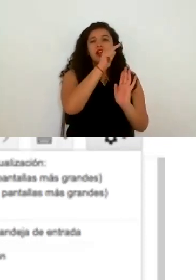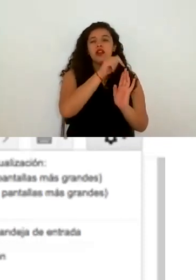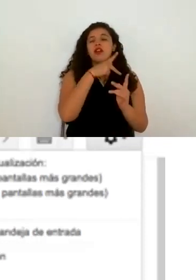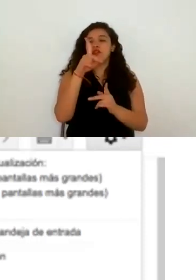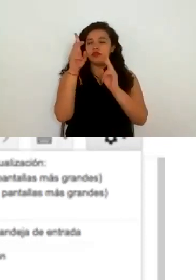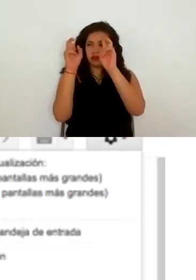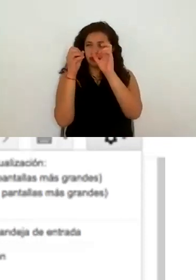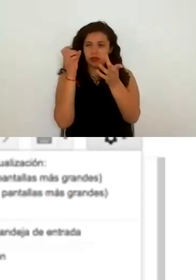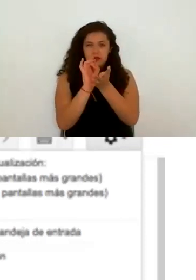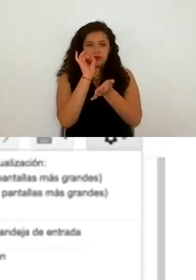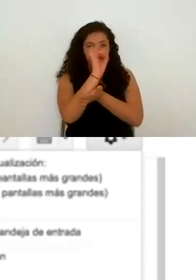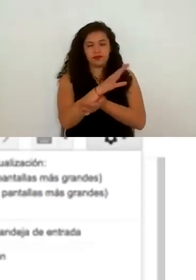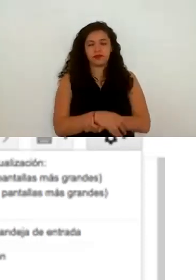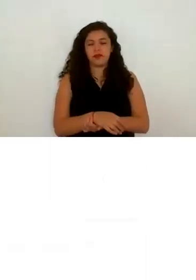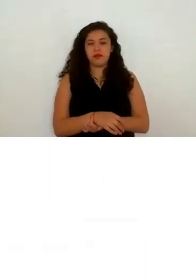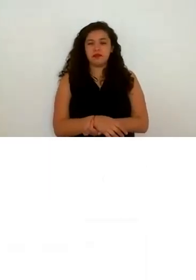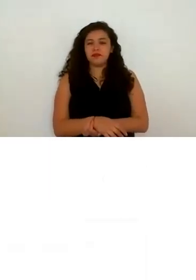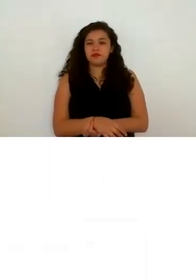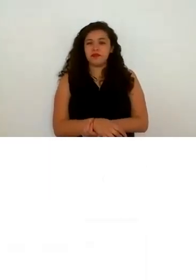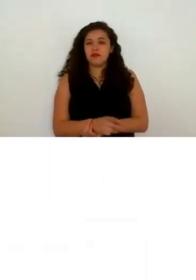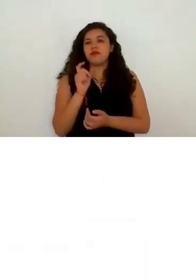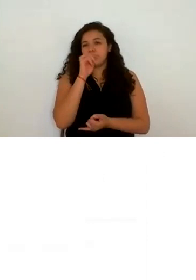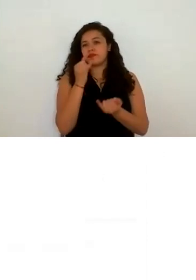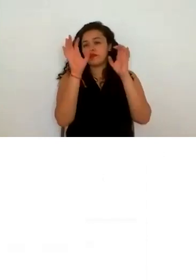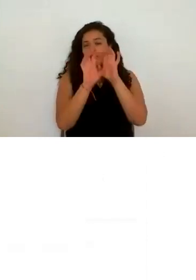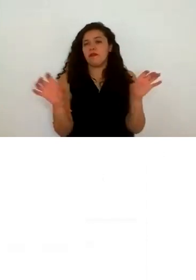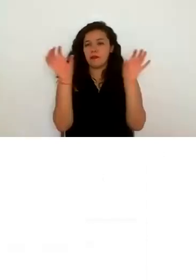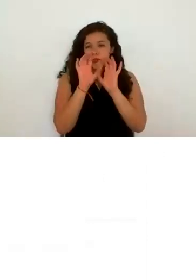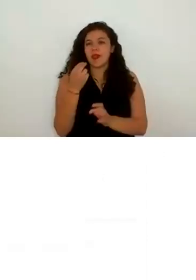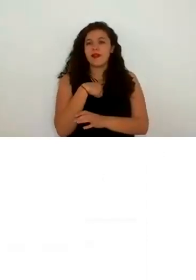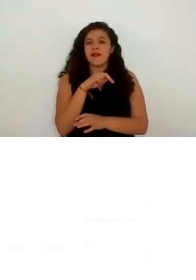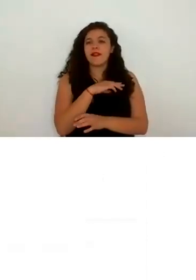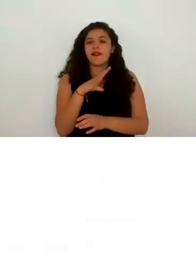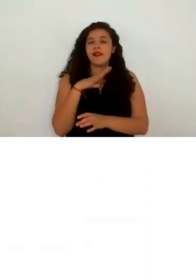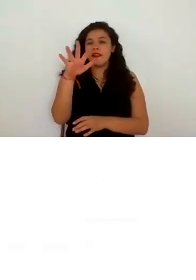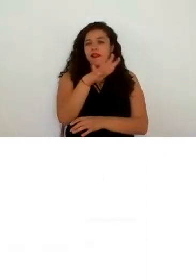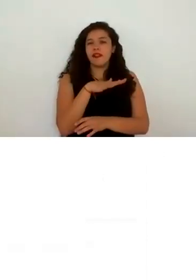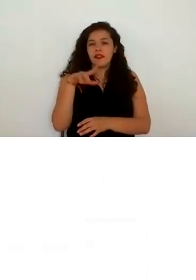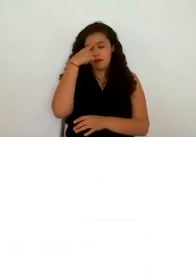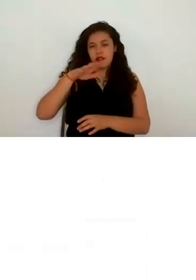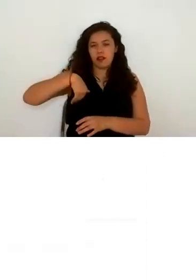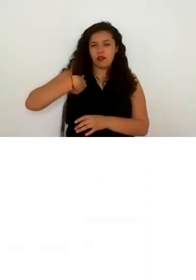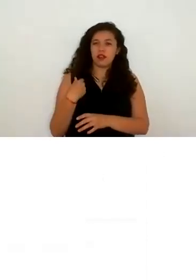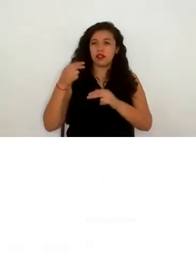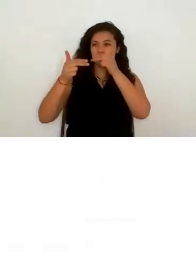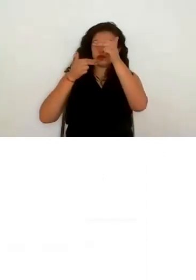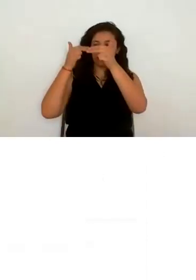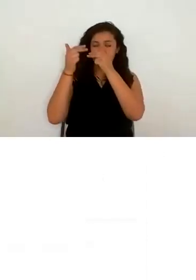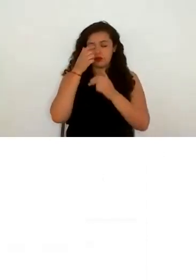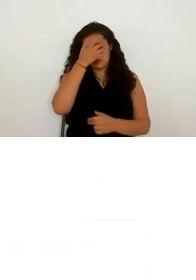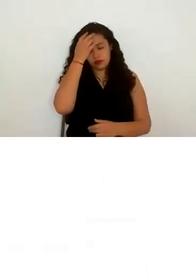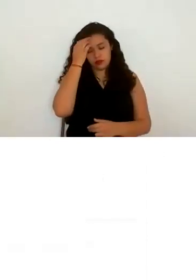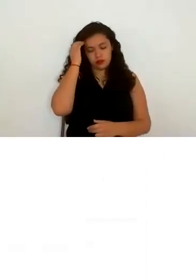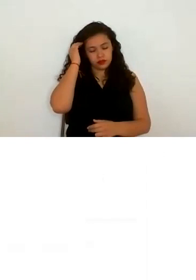Y la ventaja también de este correo electrónico es que podemos tener un espacio de almacenamiento en la nube donde también